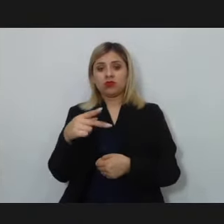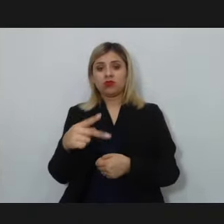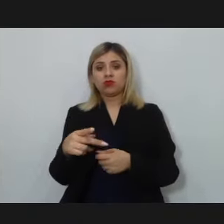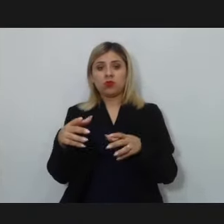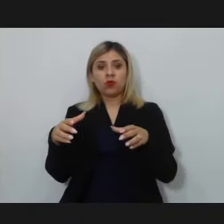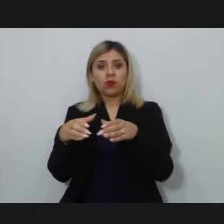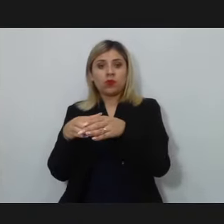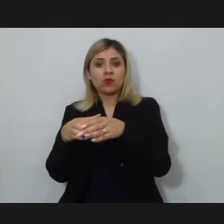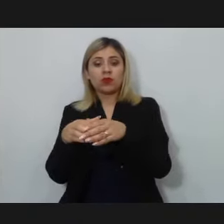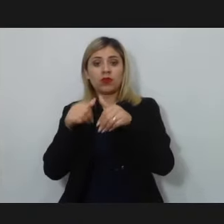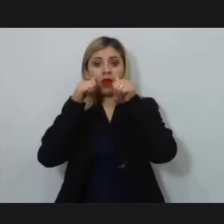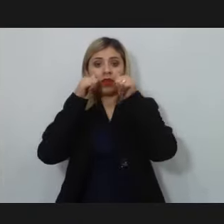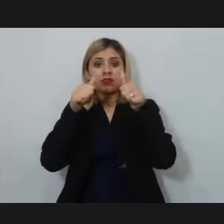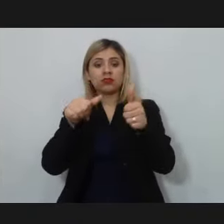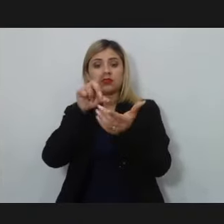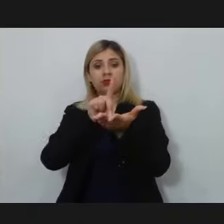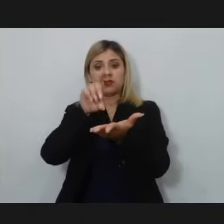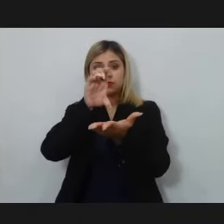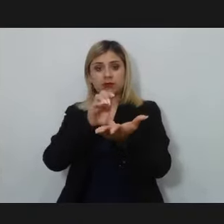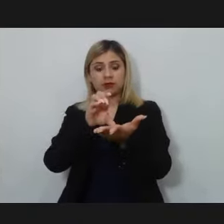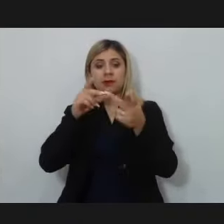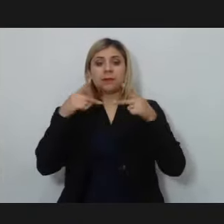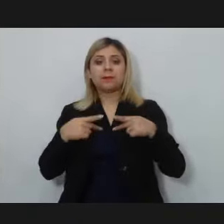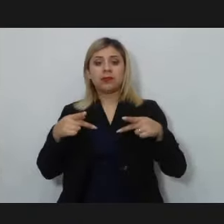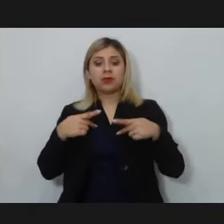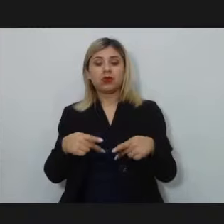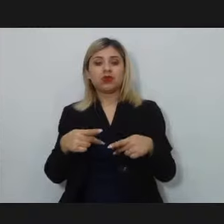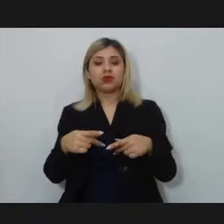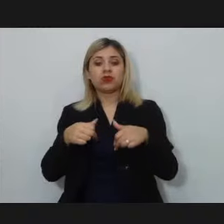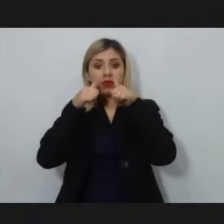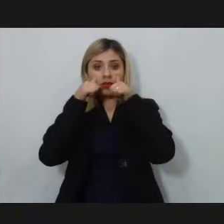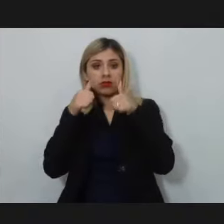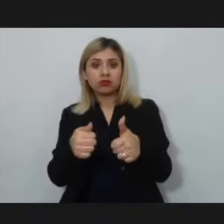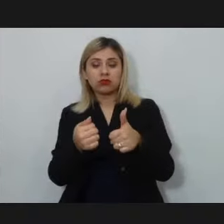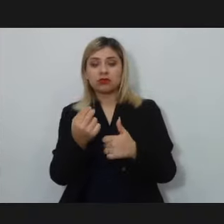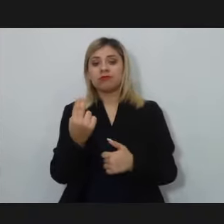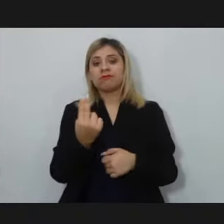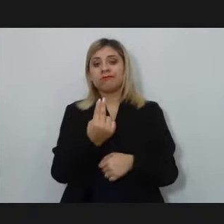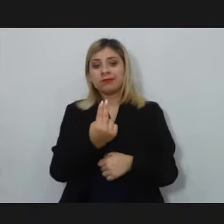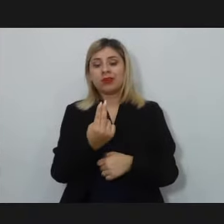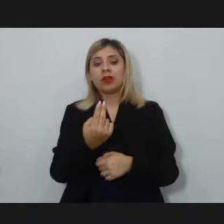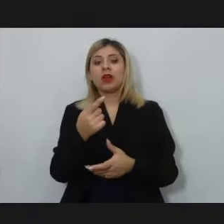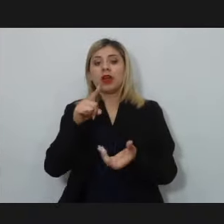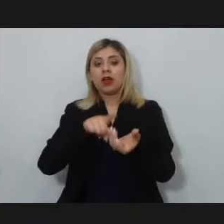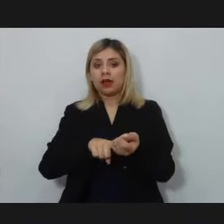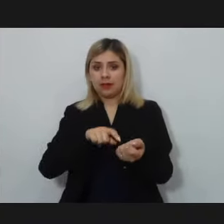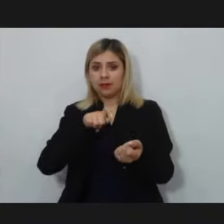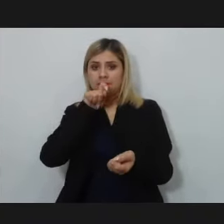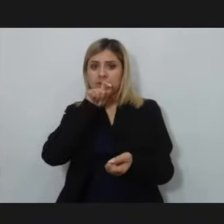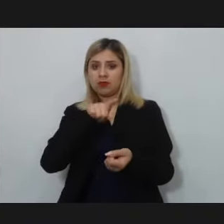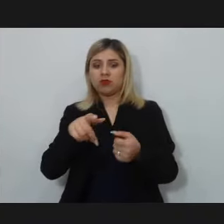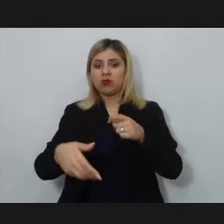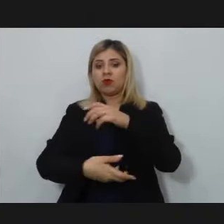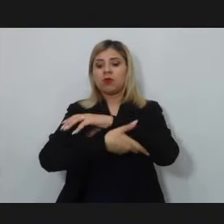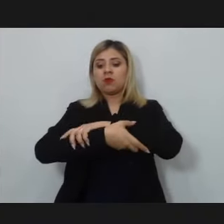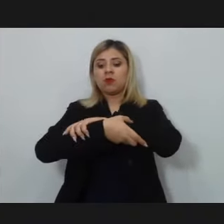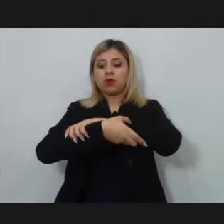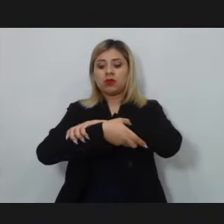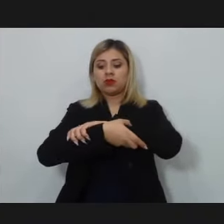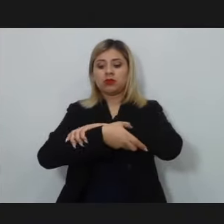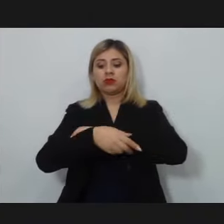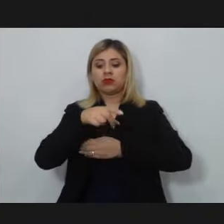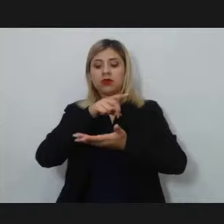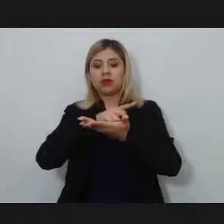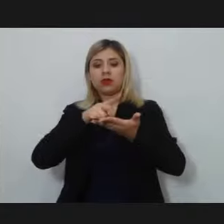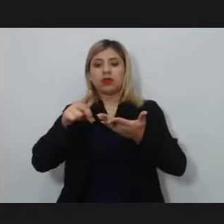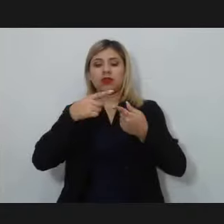la coalición Por lo cual creo que es correcta eh la interpretación que se está dando ahorita por por la mayoría de que se